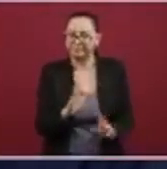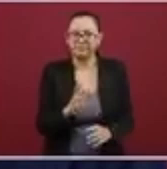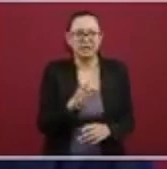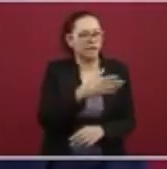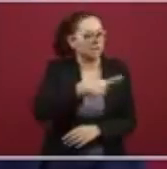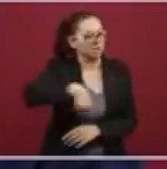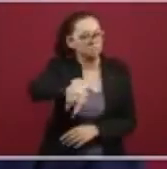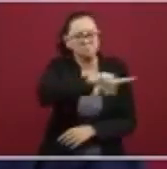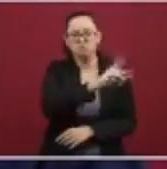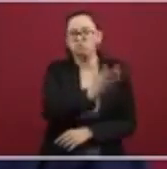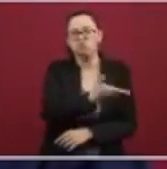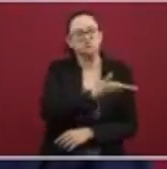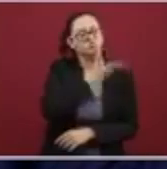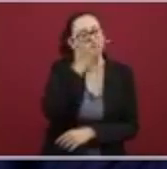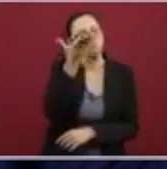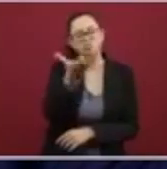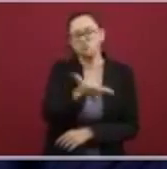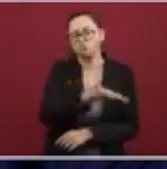a robar.